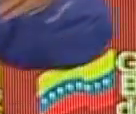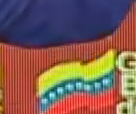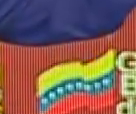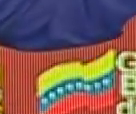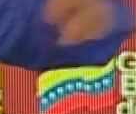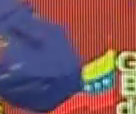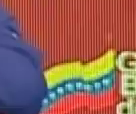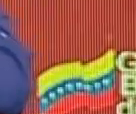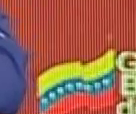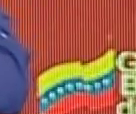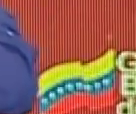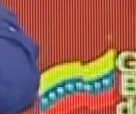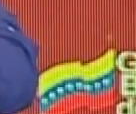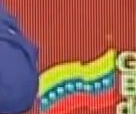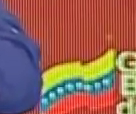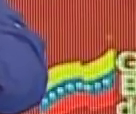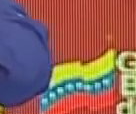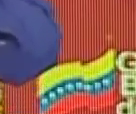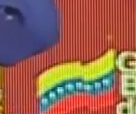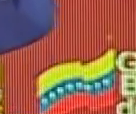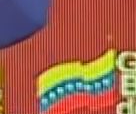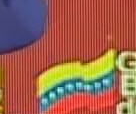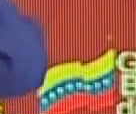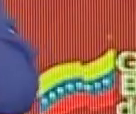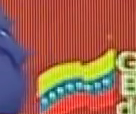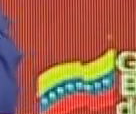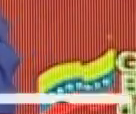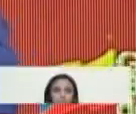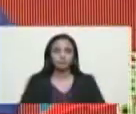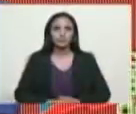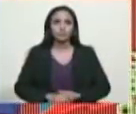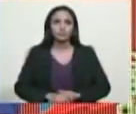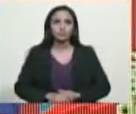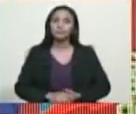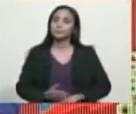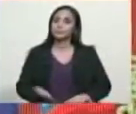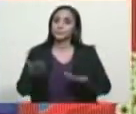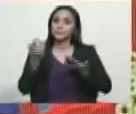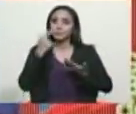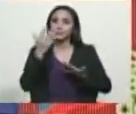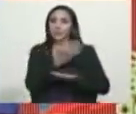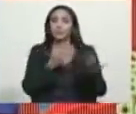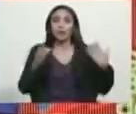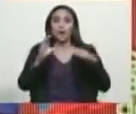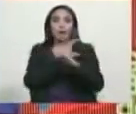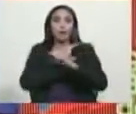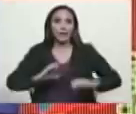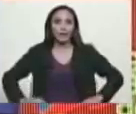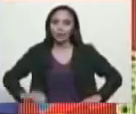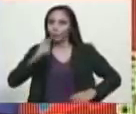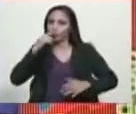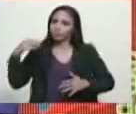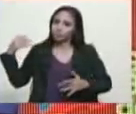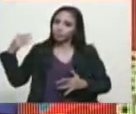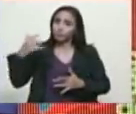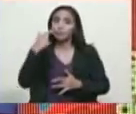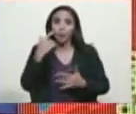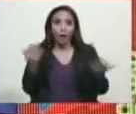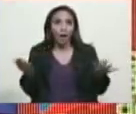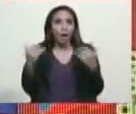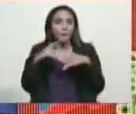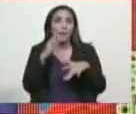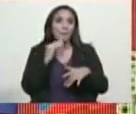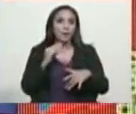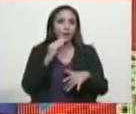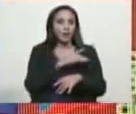viene de Bolívar, que nos viene de Cristo el Redentor, que nos viene de la